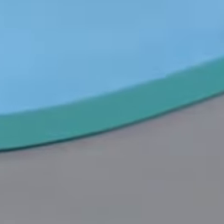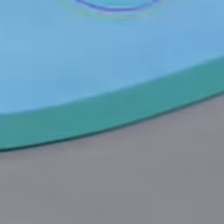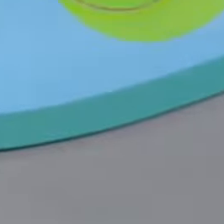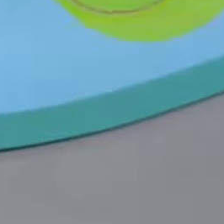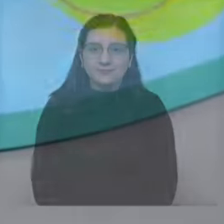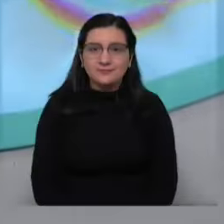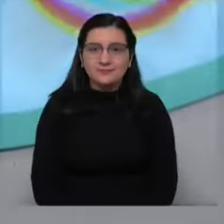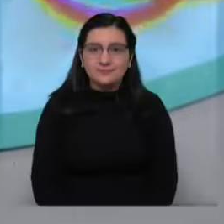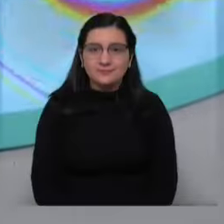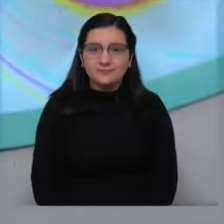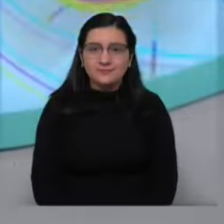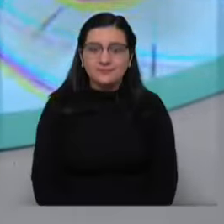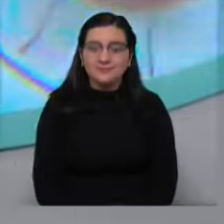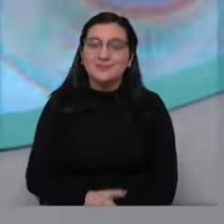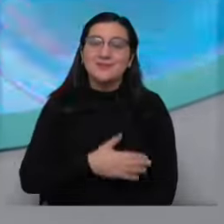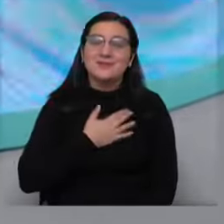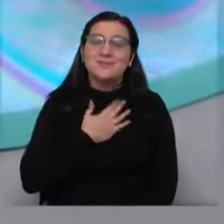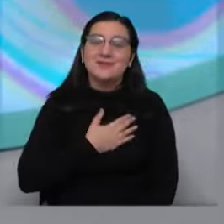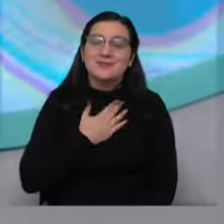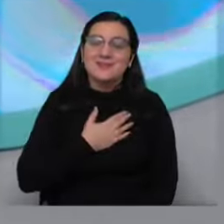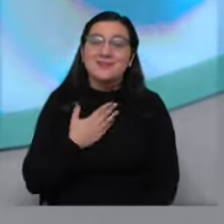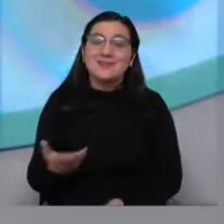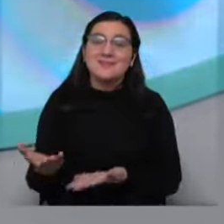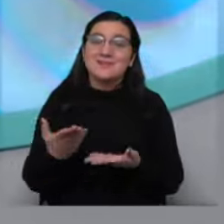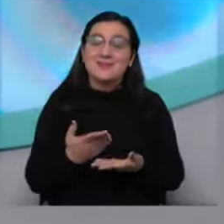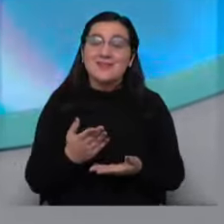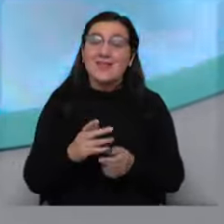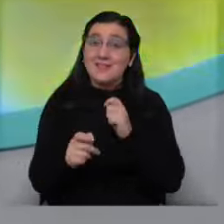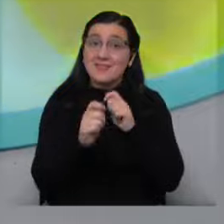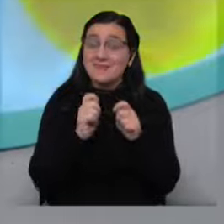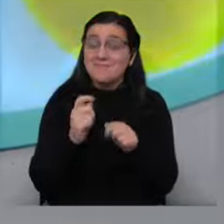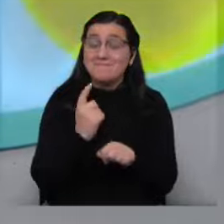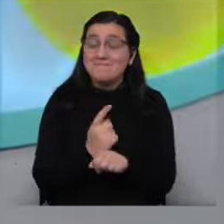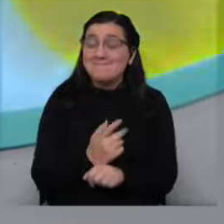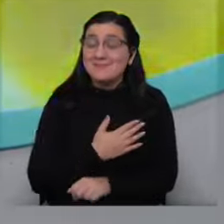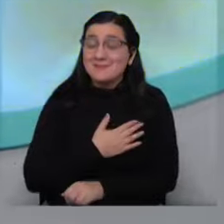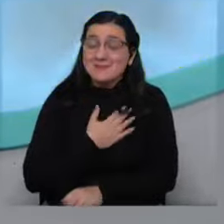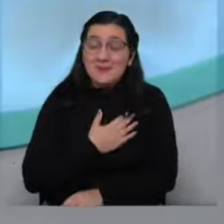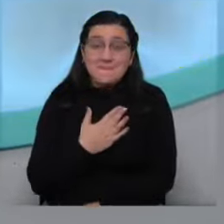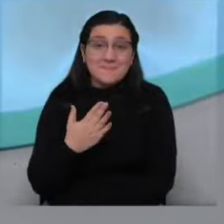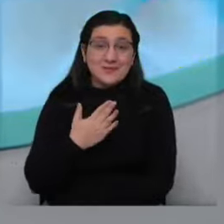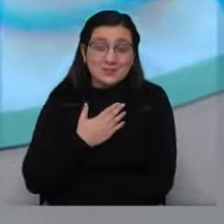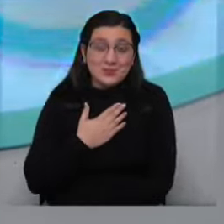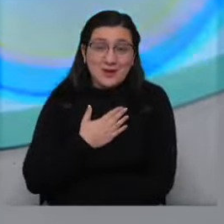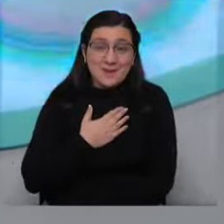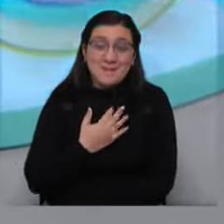nada es un placer recibir esta entrevista centrales de esos placeres personal